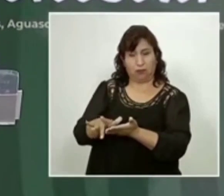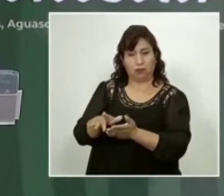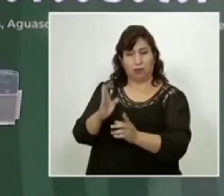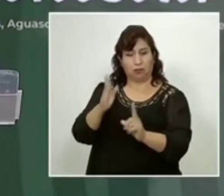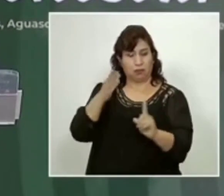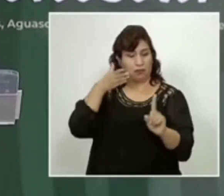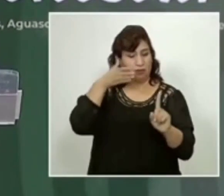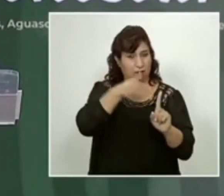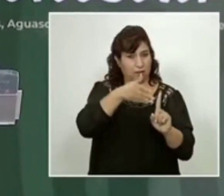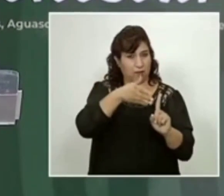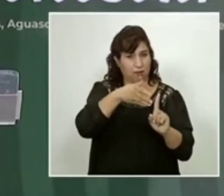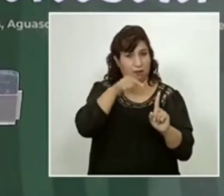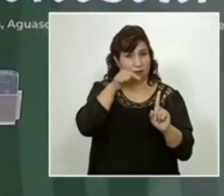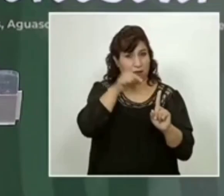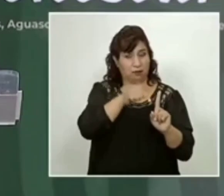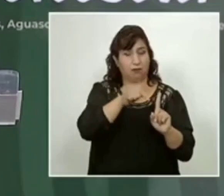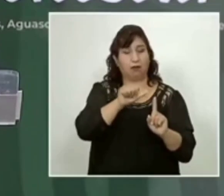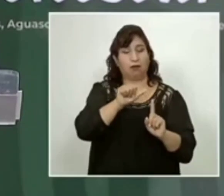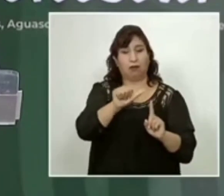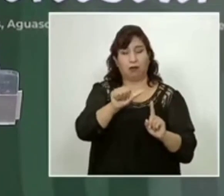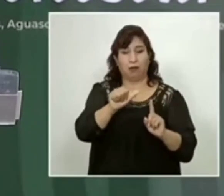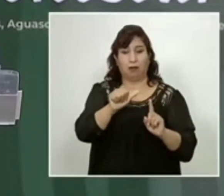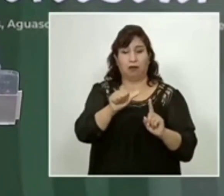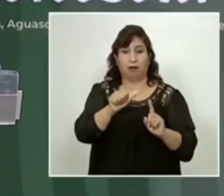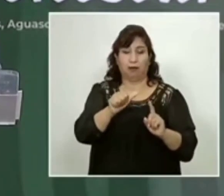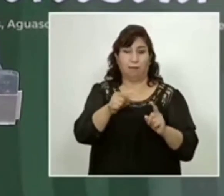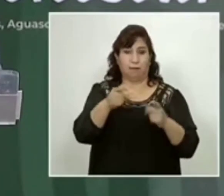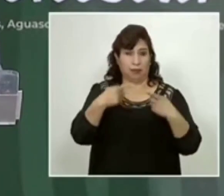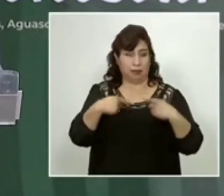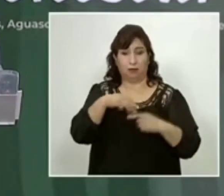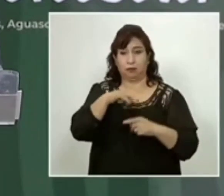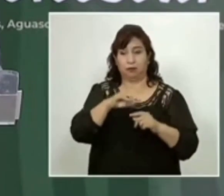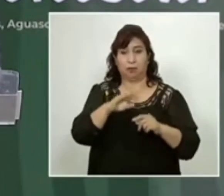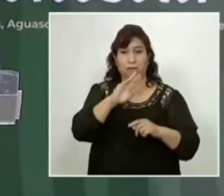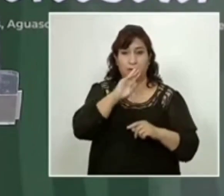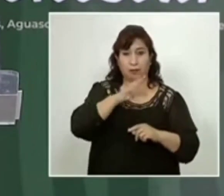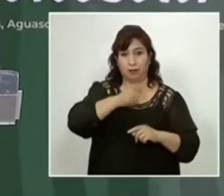directa a las sociedades de madres, de padres de